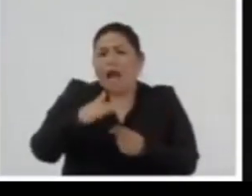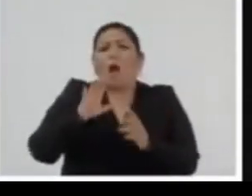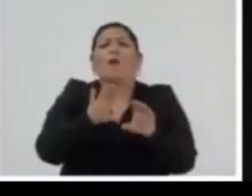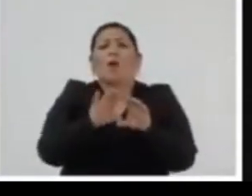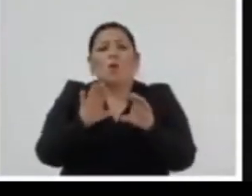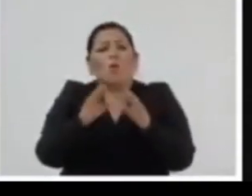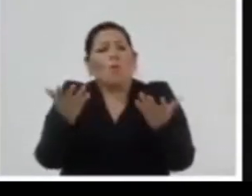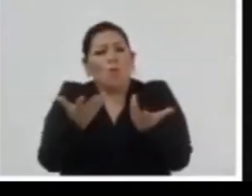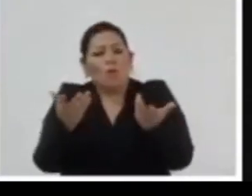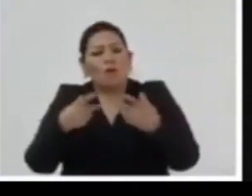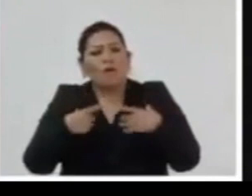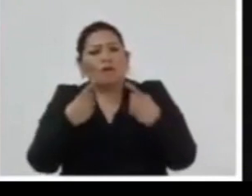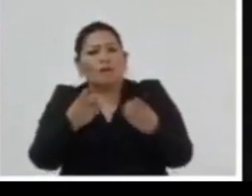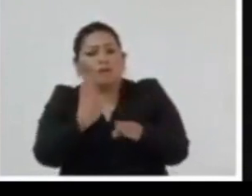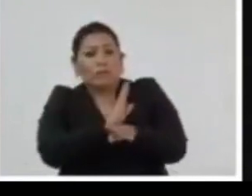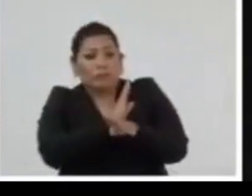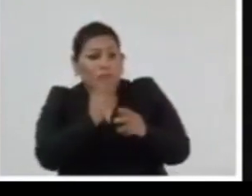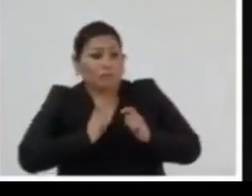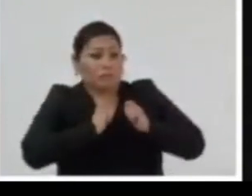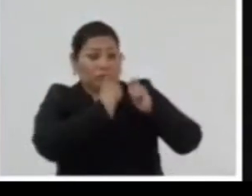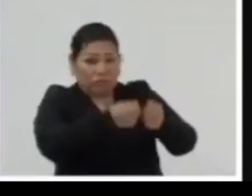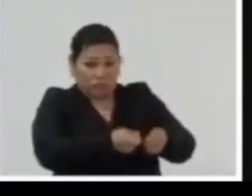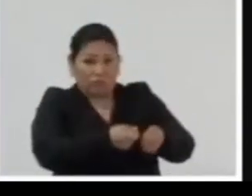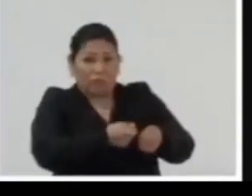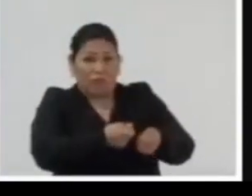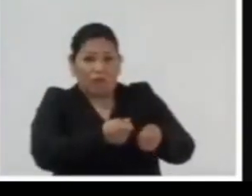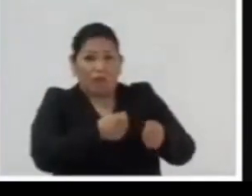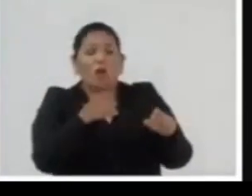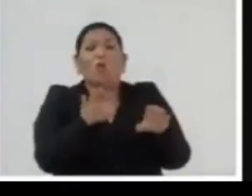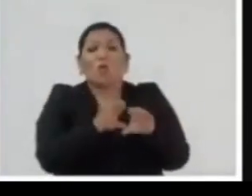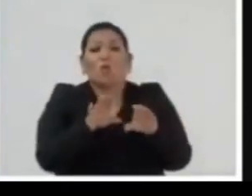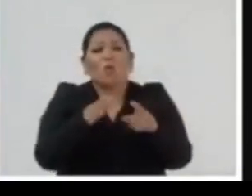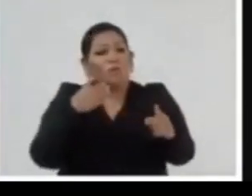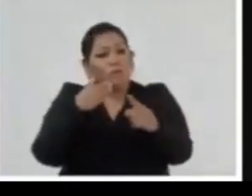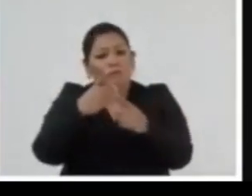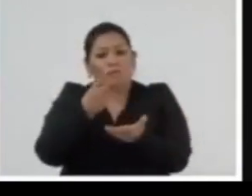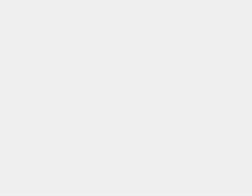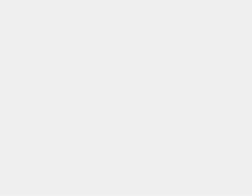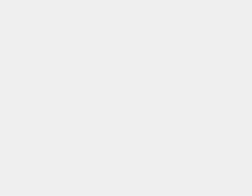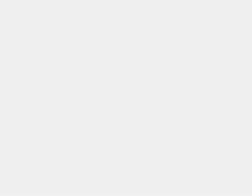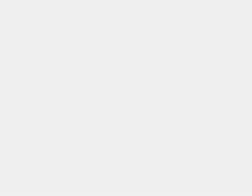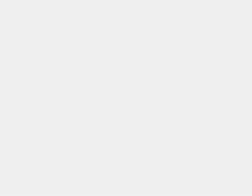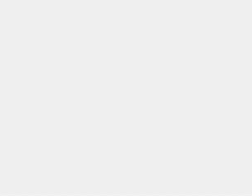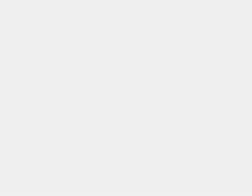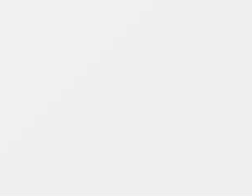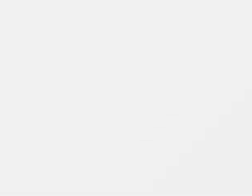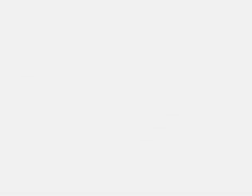beneficiaron, qué opciones había en ese sentido, cómo se destinaron los recursos.